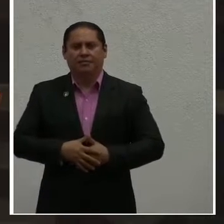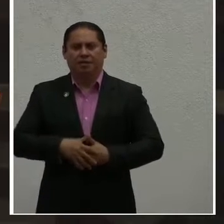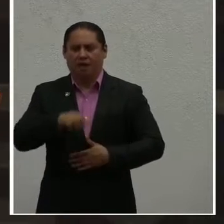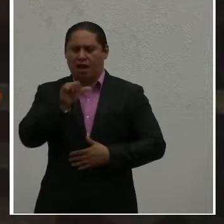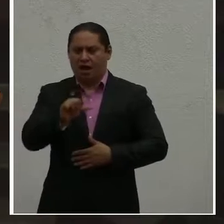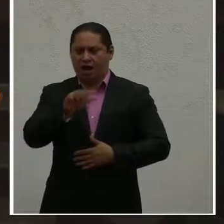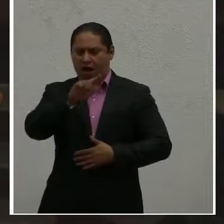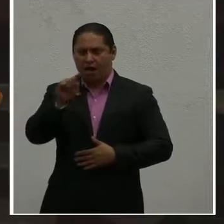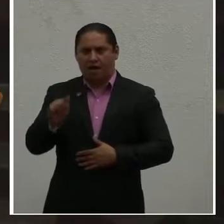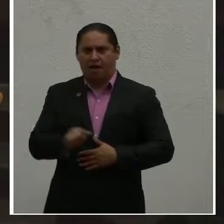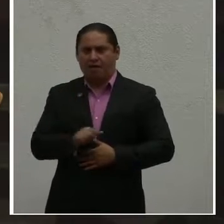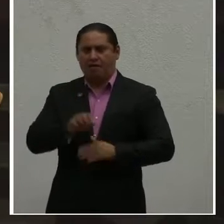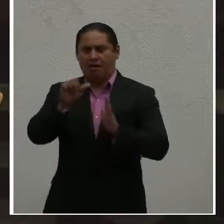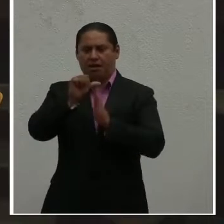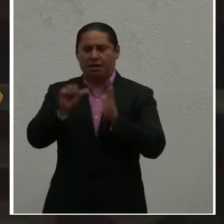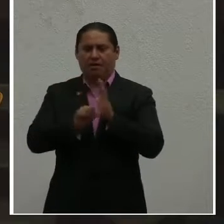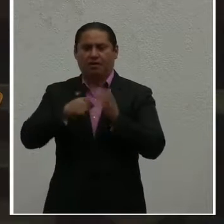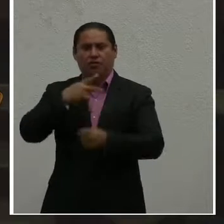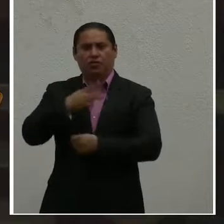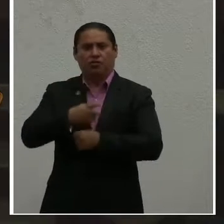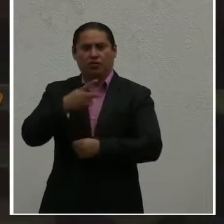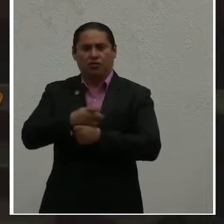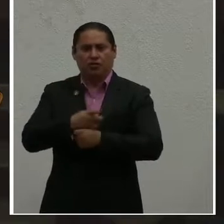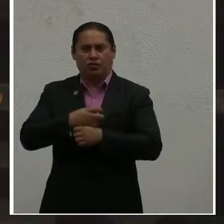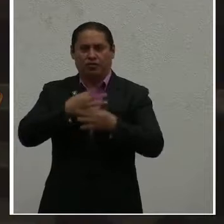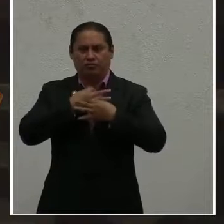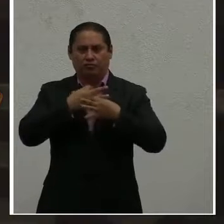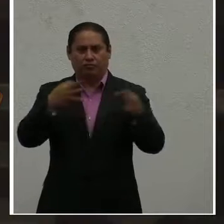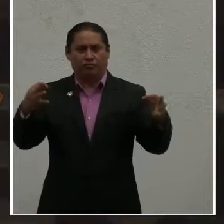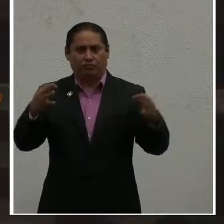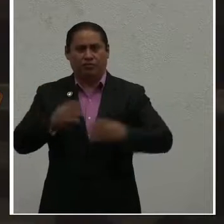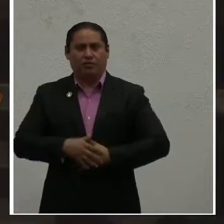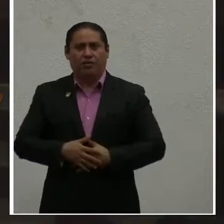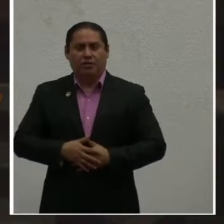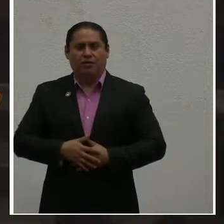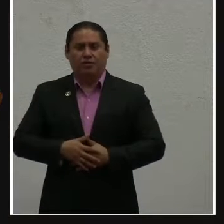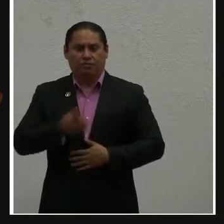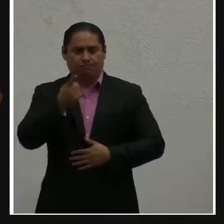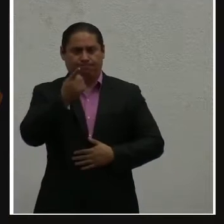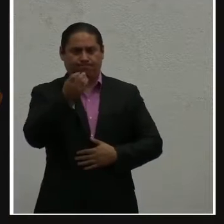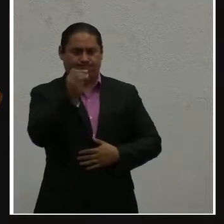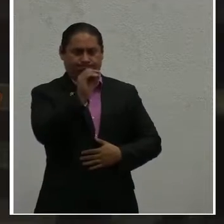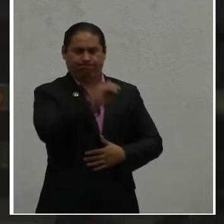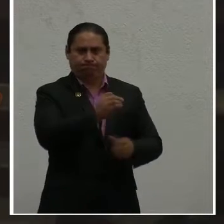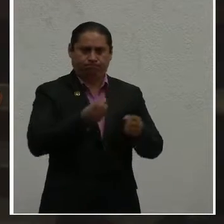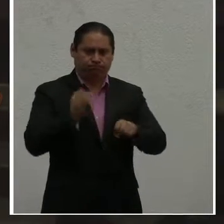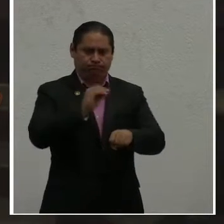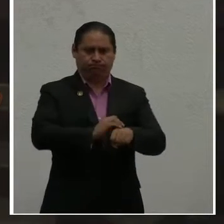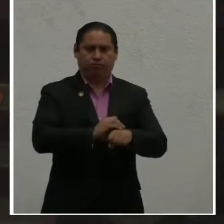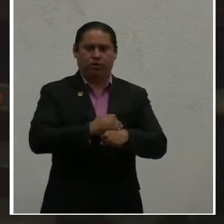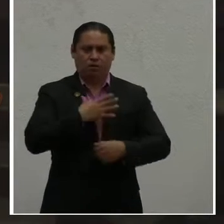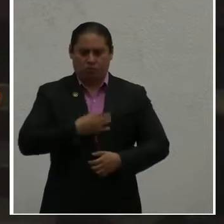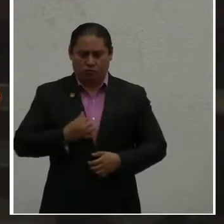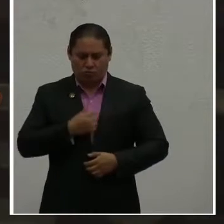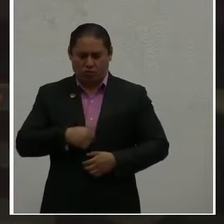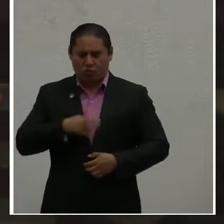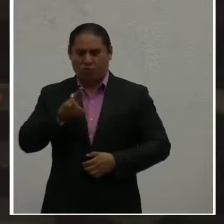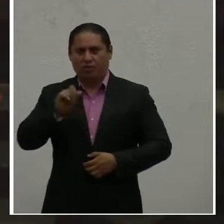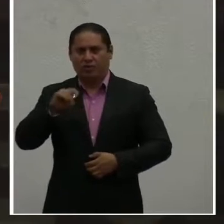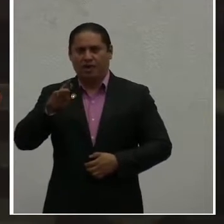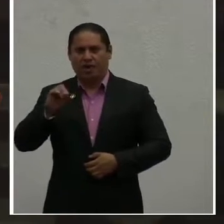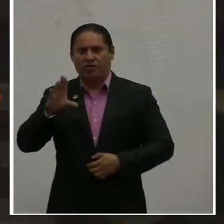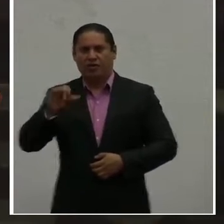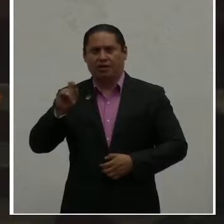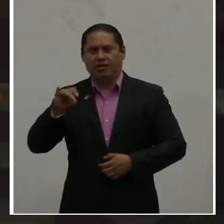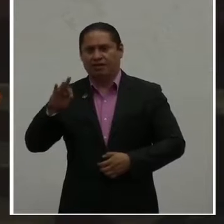A del artículo segundo del decreto por el que se instituye la Medalla Rosario Castellanos. Por lo